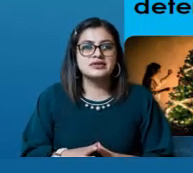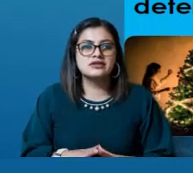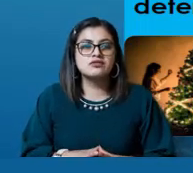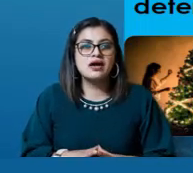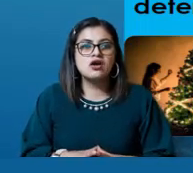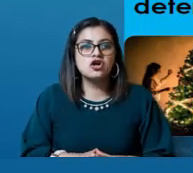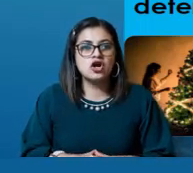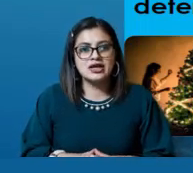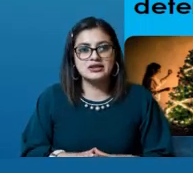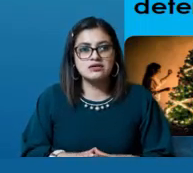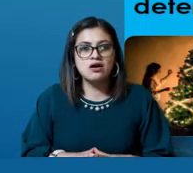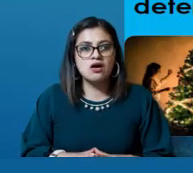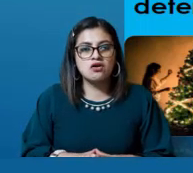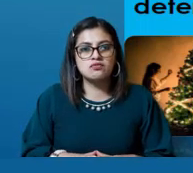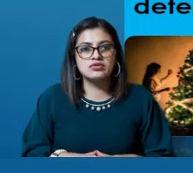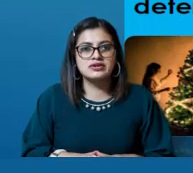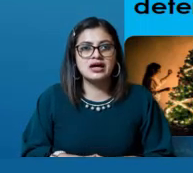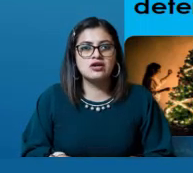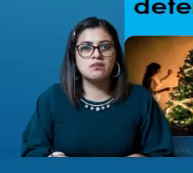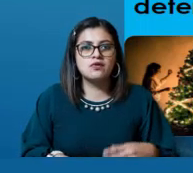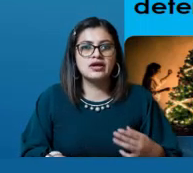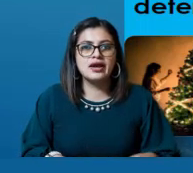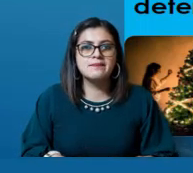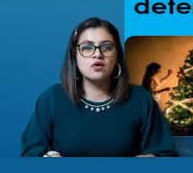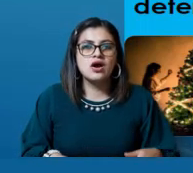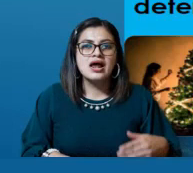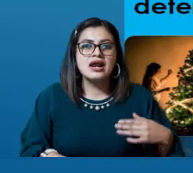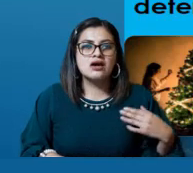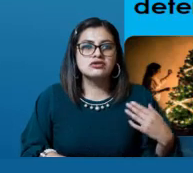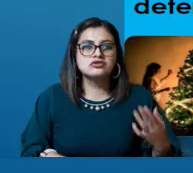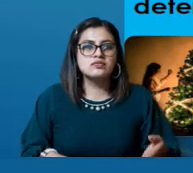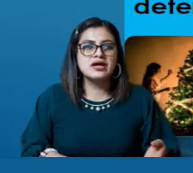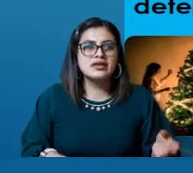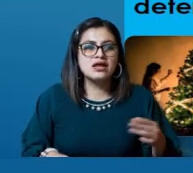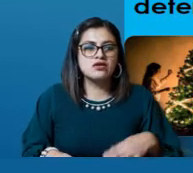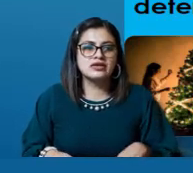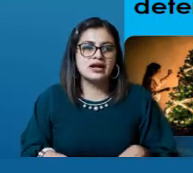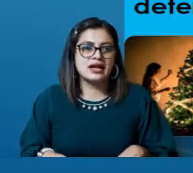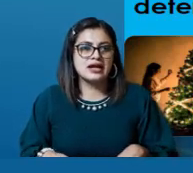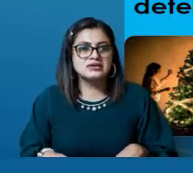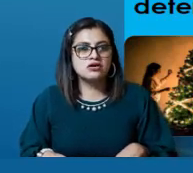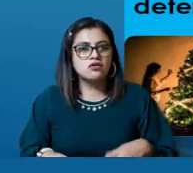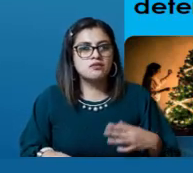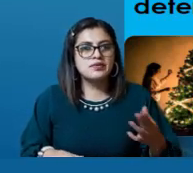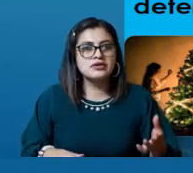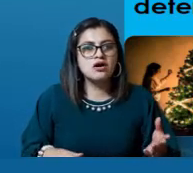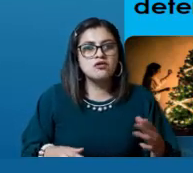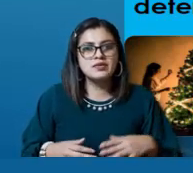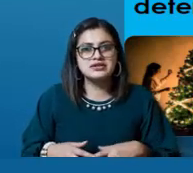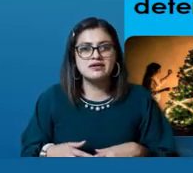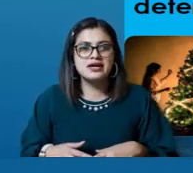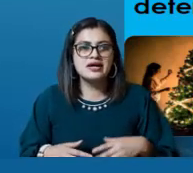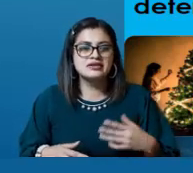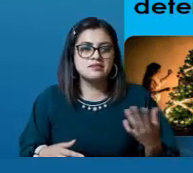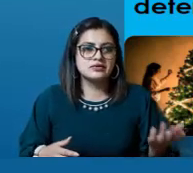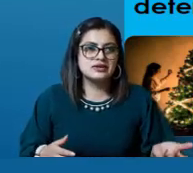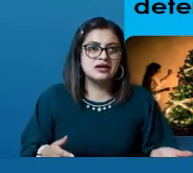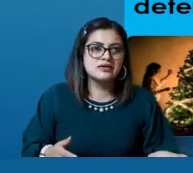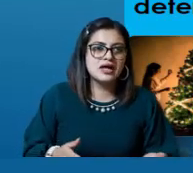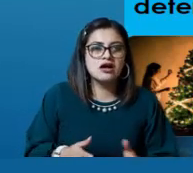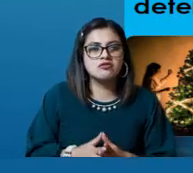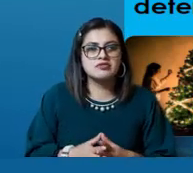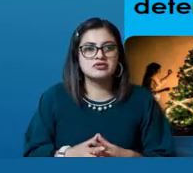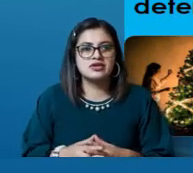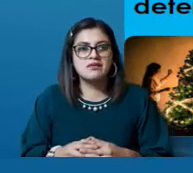que representa un valor colectivo o comunitario. Por ejemplo, la costumbre de adornar la casa con un pino o un pesebre en tiempos